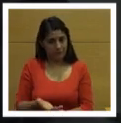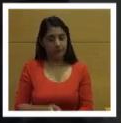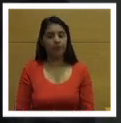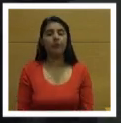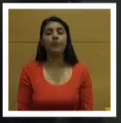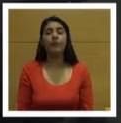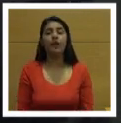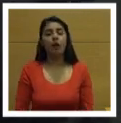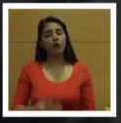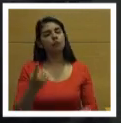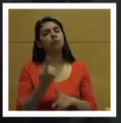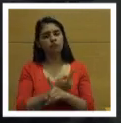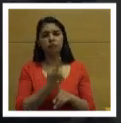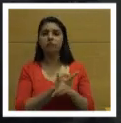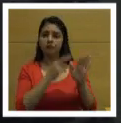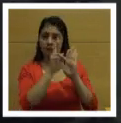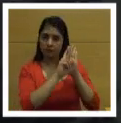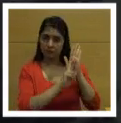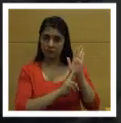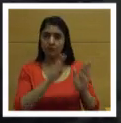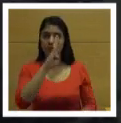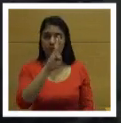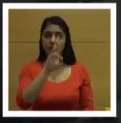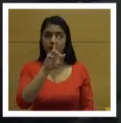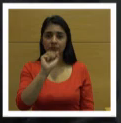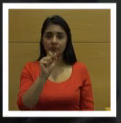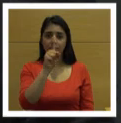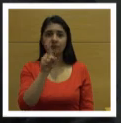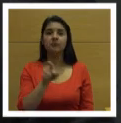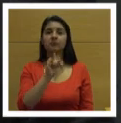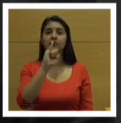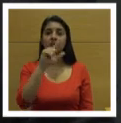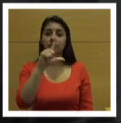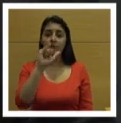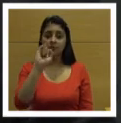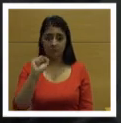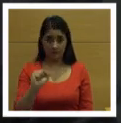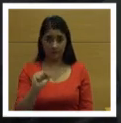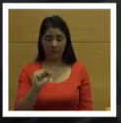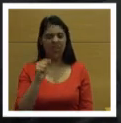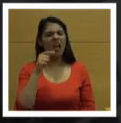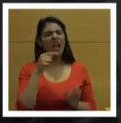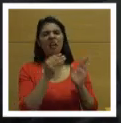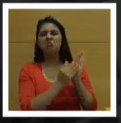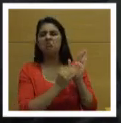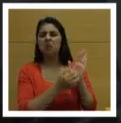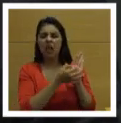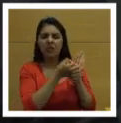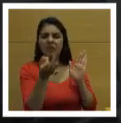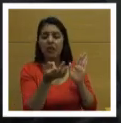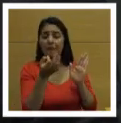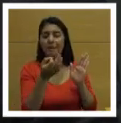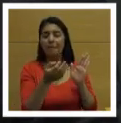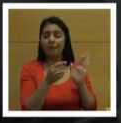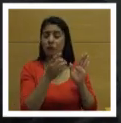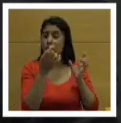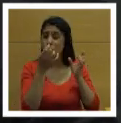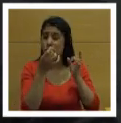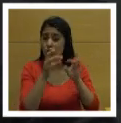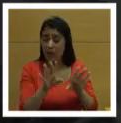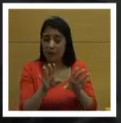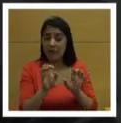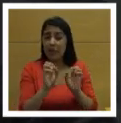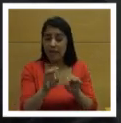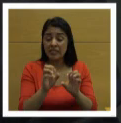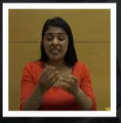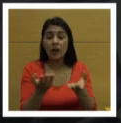Hablemos de las reglas de Brasilia. Ellas van más allá del señalar principios de actuación, pues pretenden